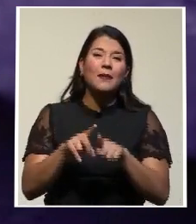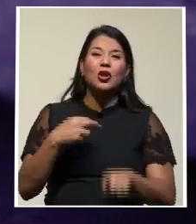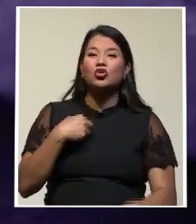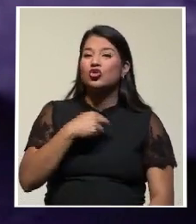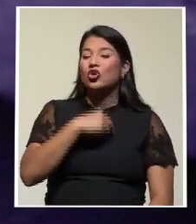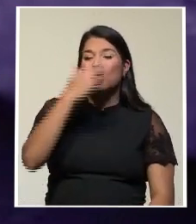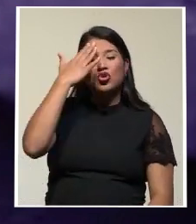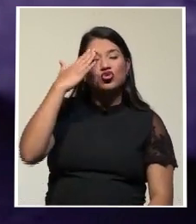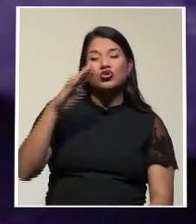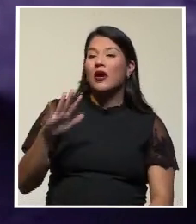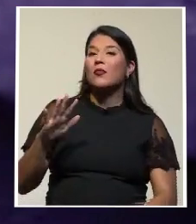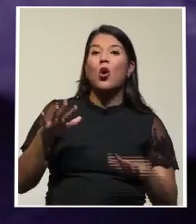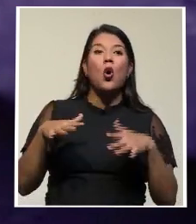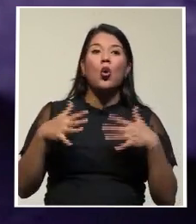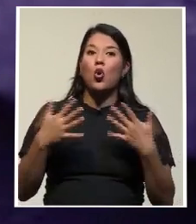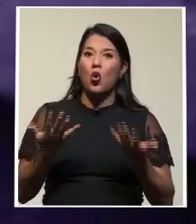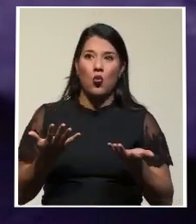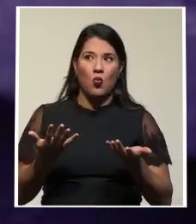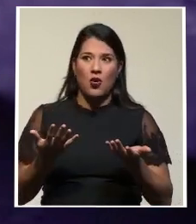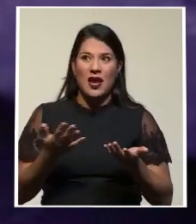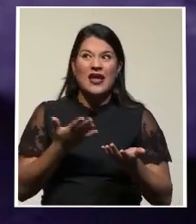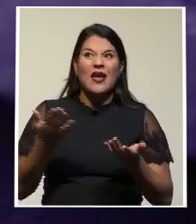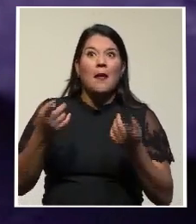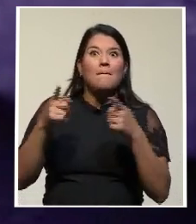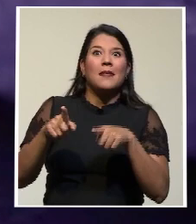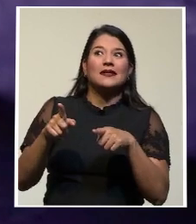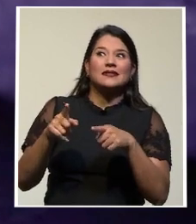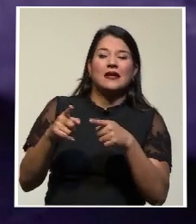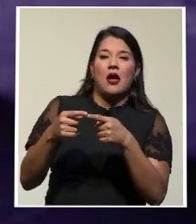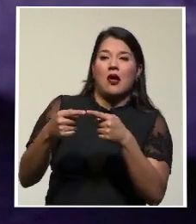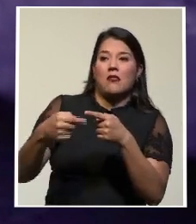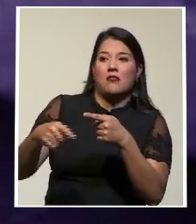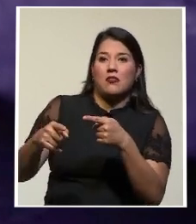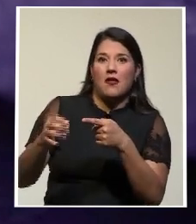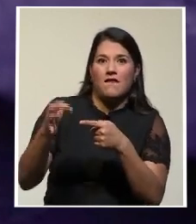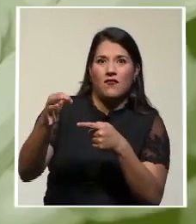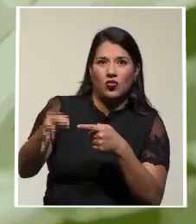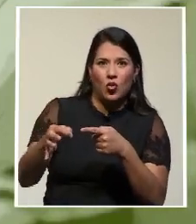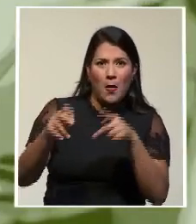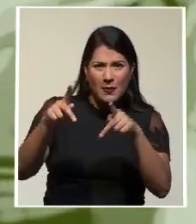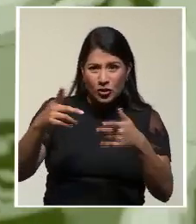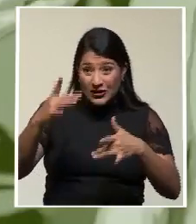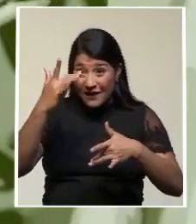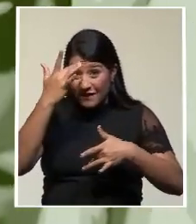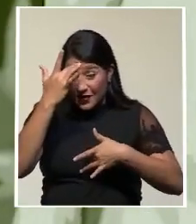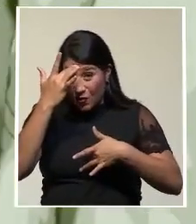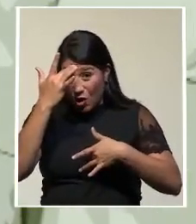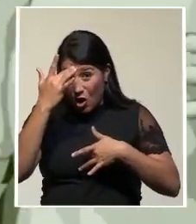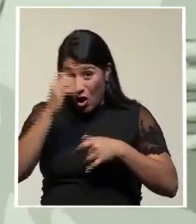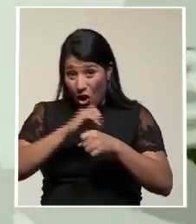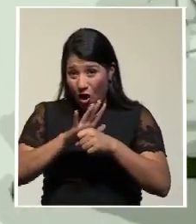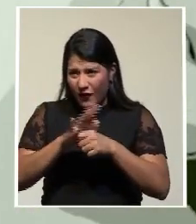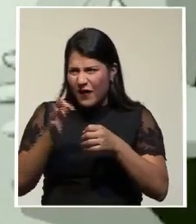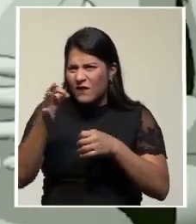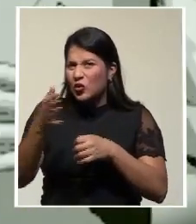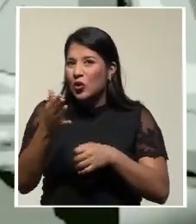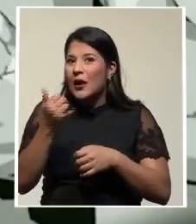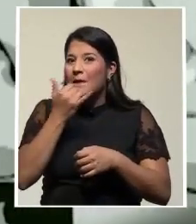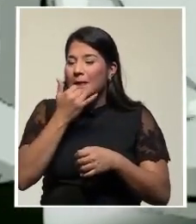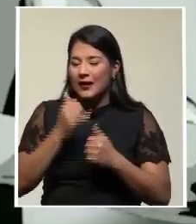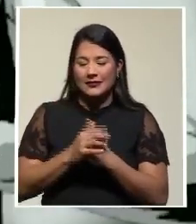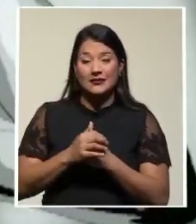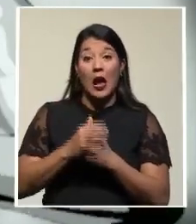son las consecuencias a mediano y largo plazo de los sobrevivientes de COVID. El experto señala que debido a las secuelas de